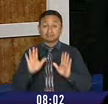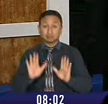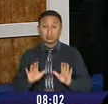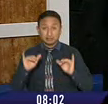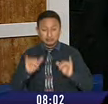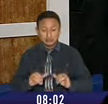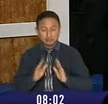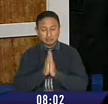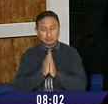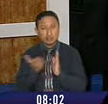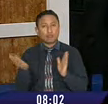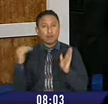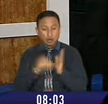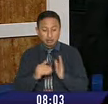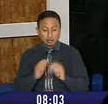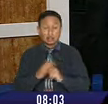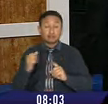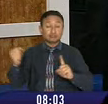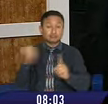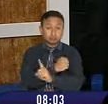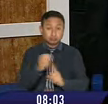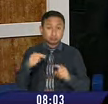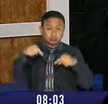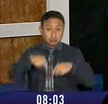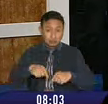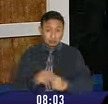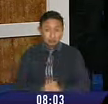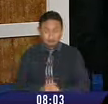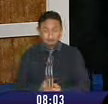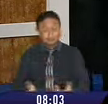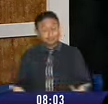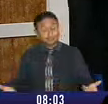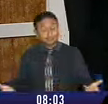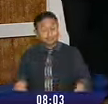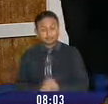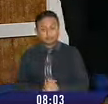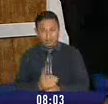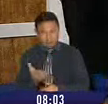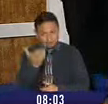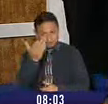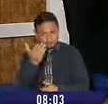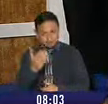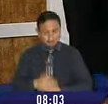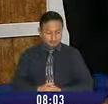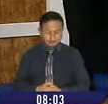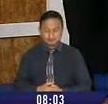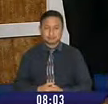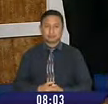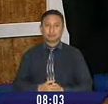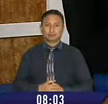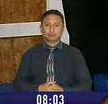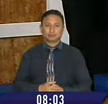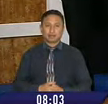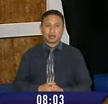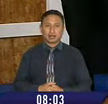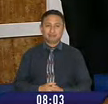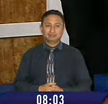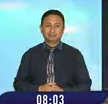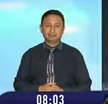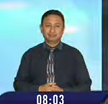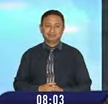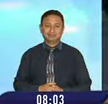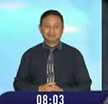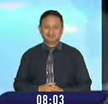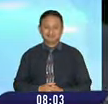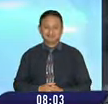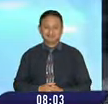seguimos insistiendo. La violencia hoy el ecuatoriano ha encontrado el camino. ¿Qué pasa? ¿Cuál es la versión de las dos partes? Iluminación para todos.